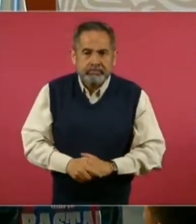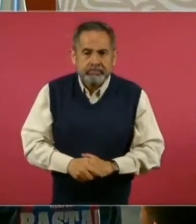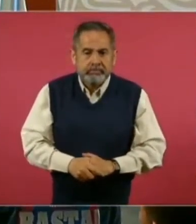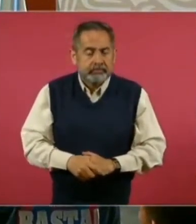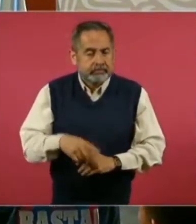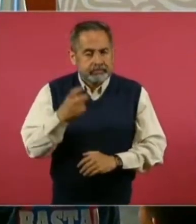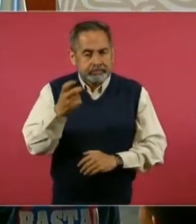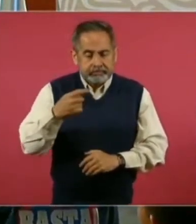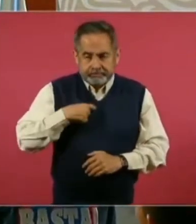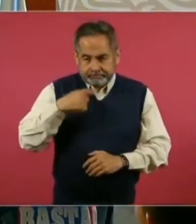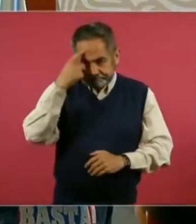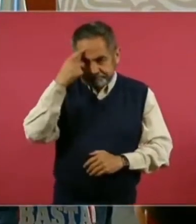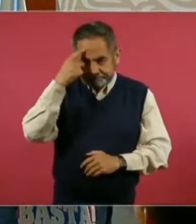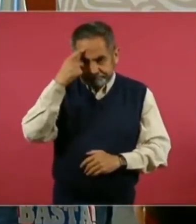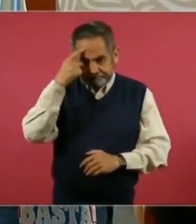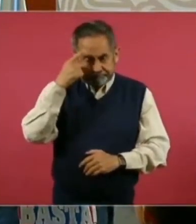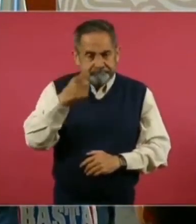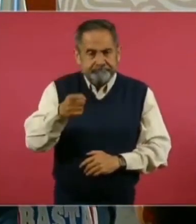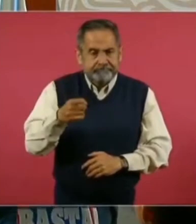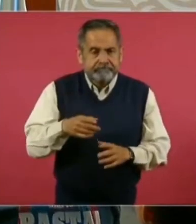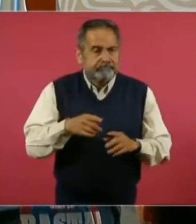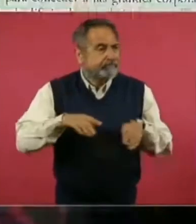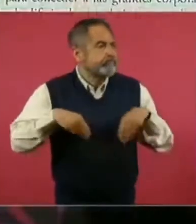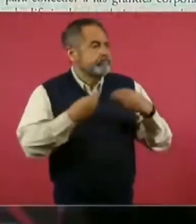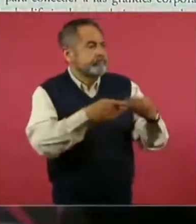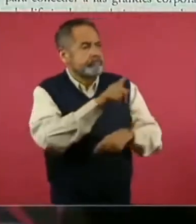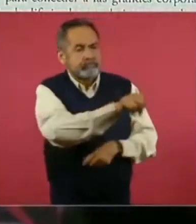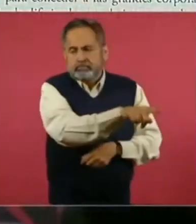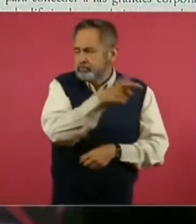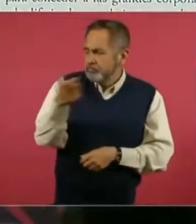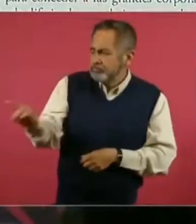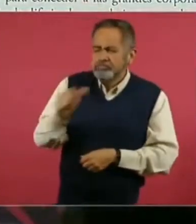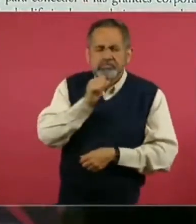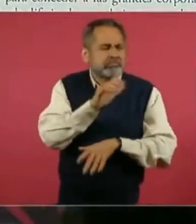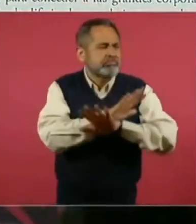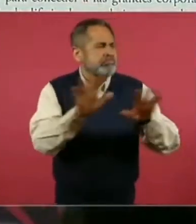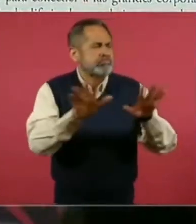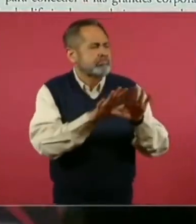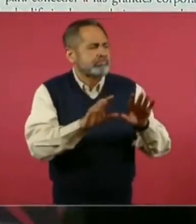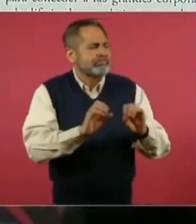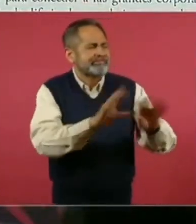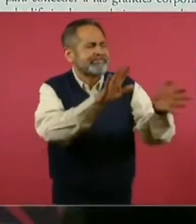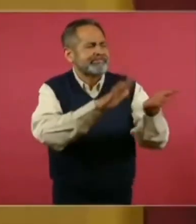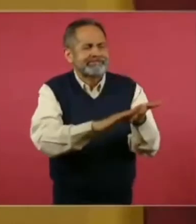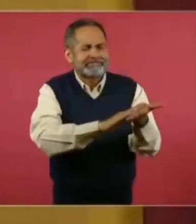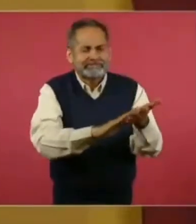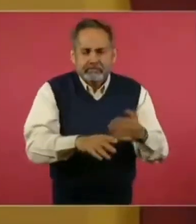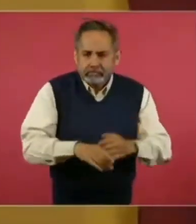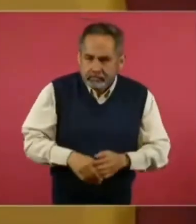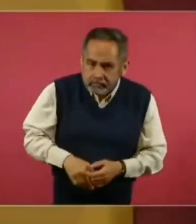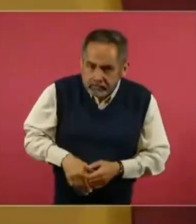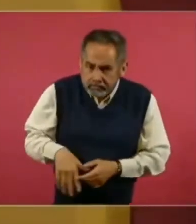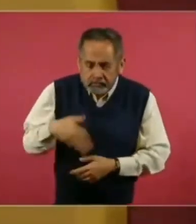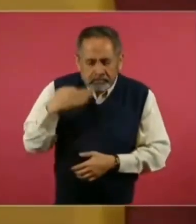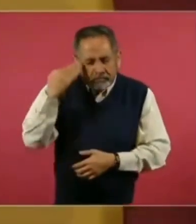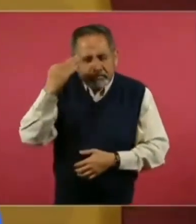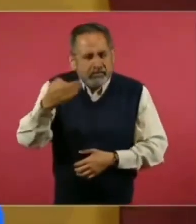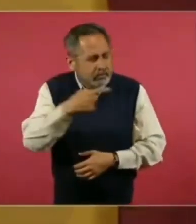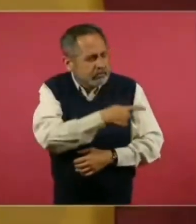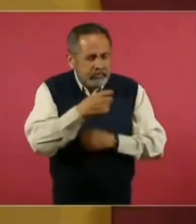Y esto implicaba mantener la condonación de impuestos. ¿Cuánto tiempo